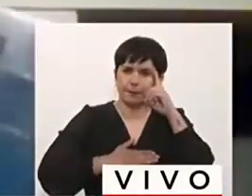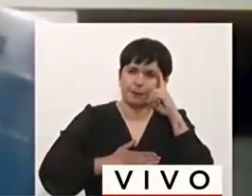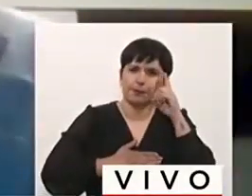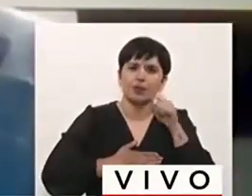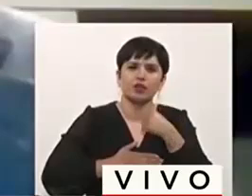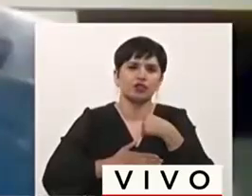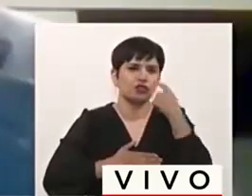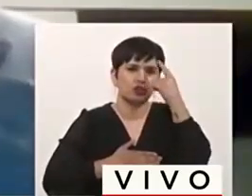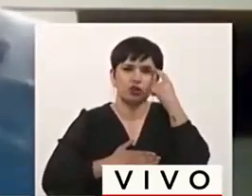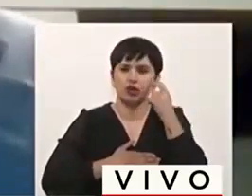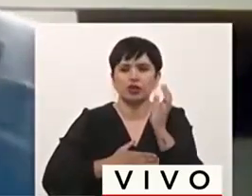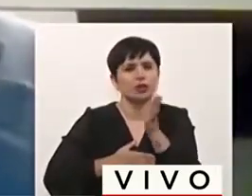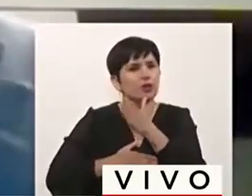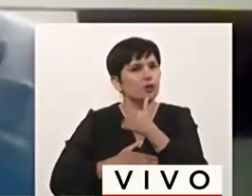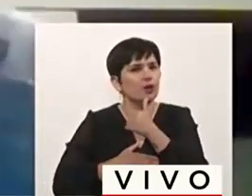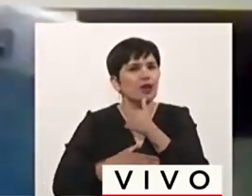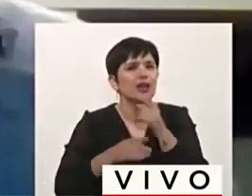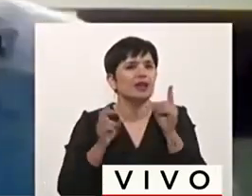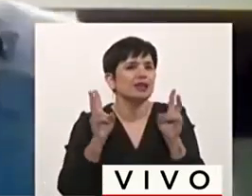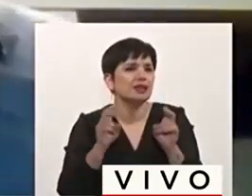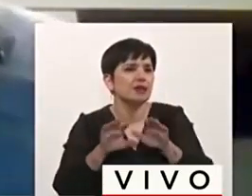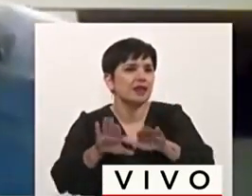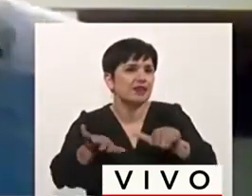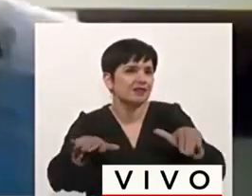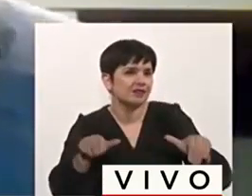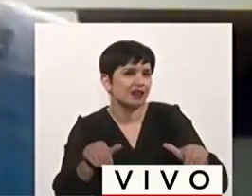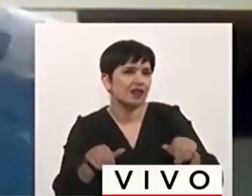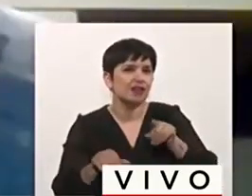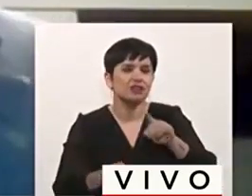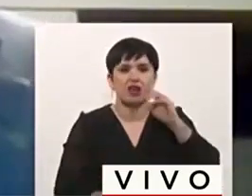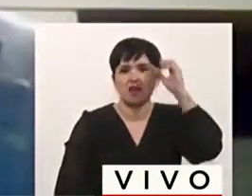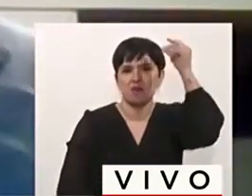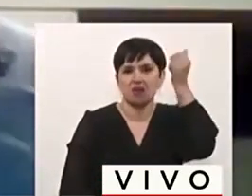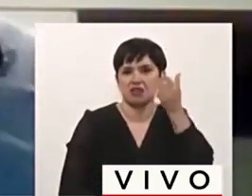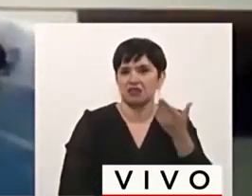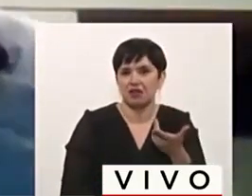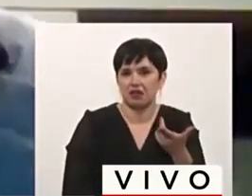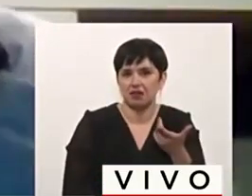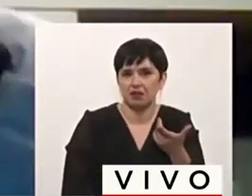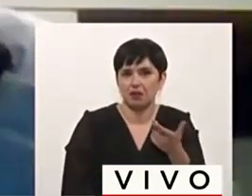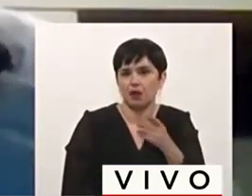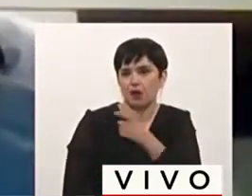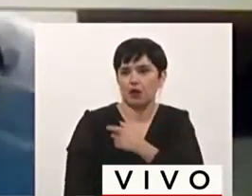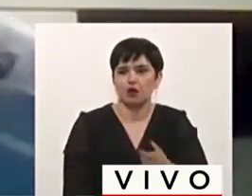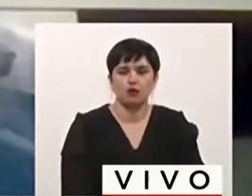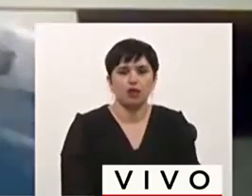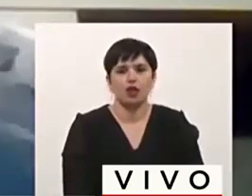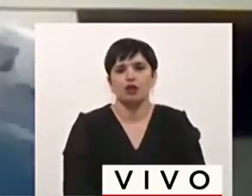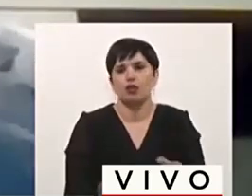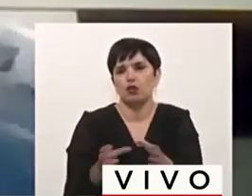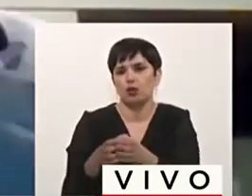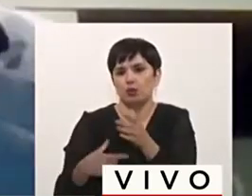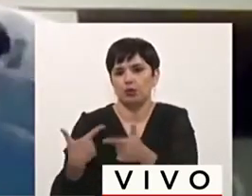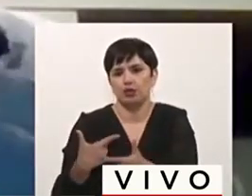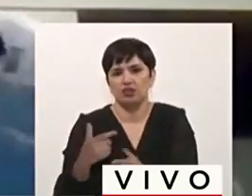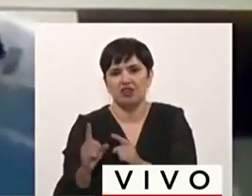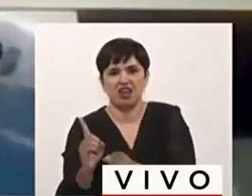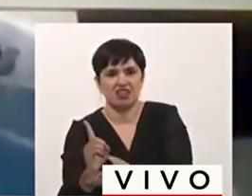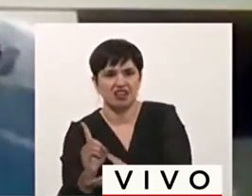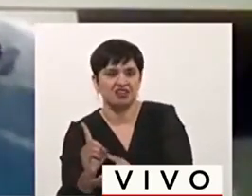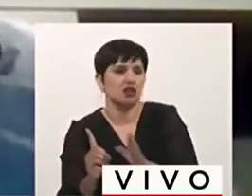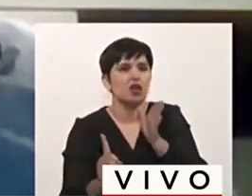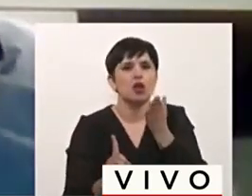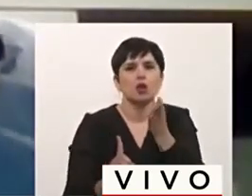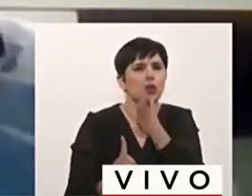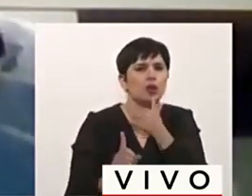Yo creo que no existe tal efecto de llamada, eso es algo que ha inventado comunicacionalmente el gobierno, la derecha. No hay evidencia alguna